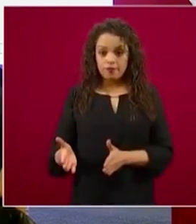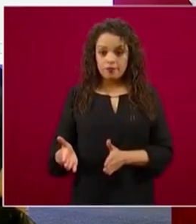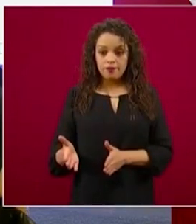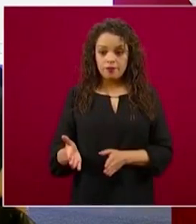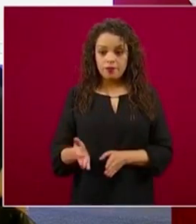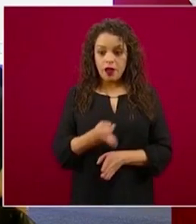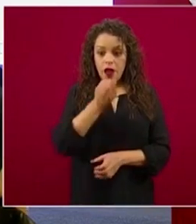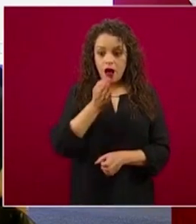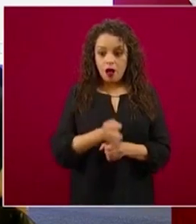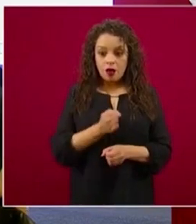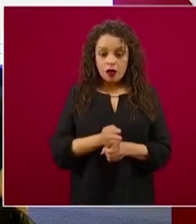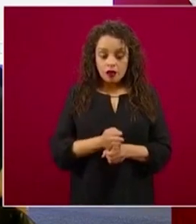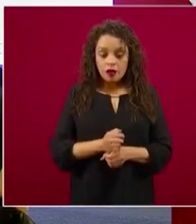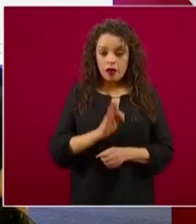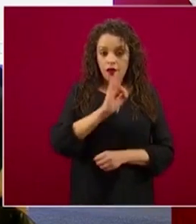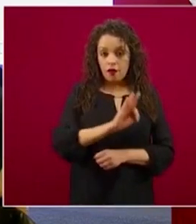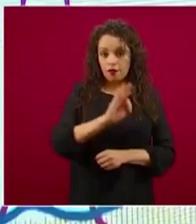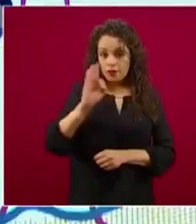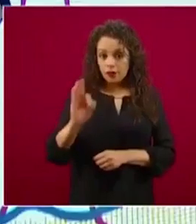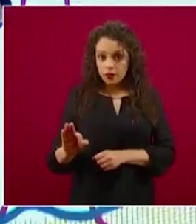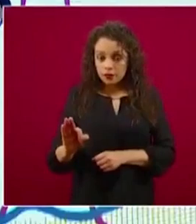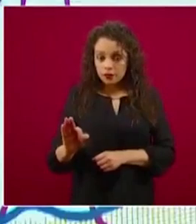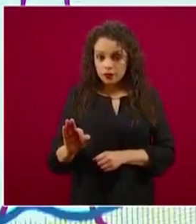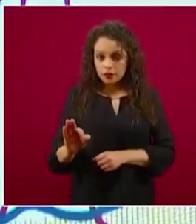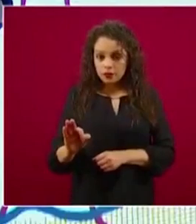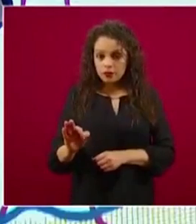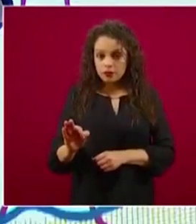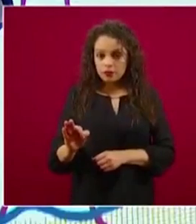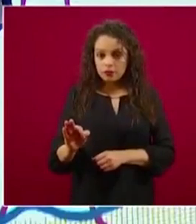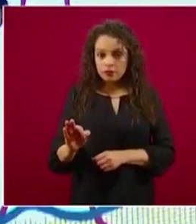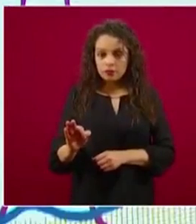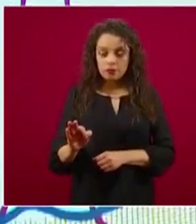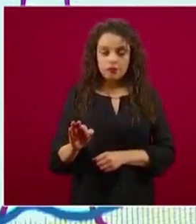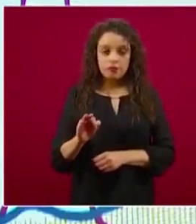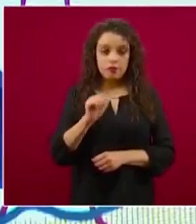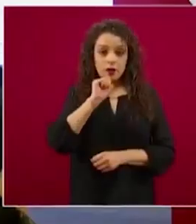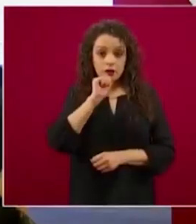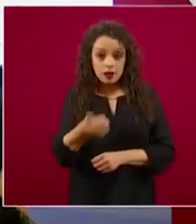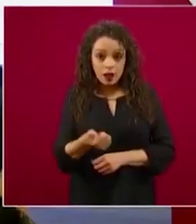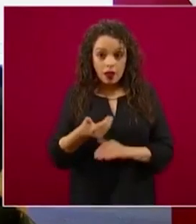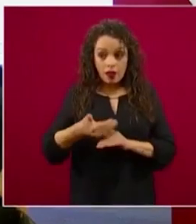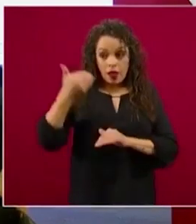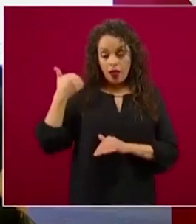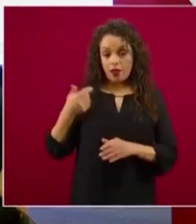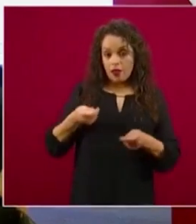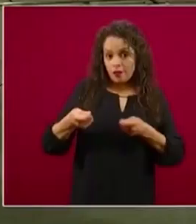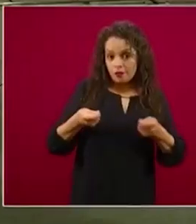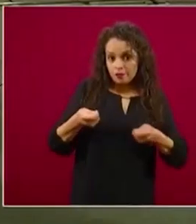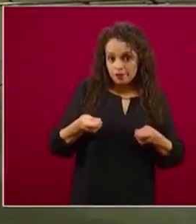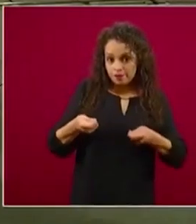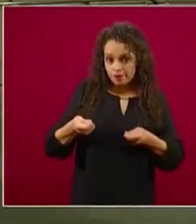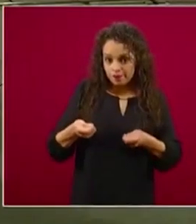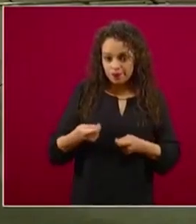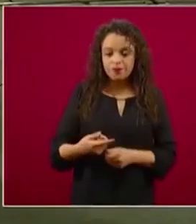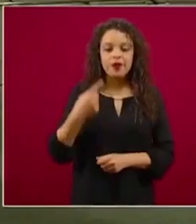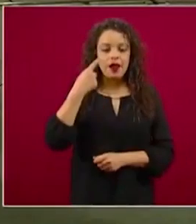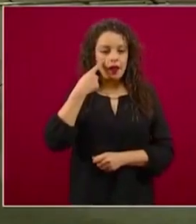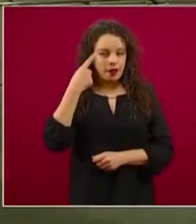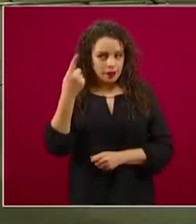con respecto a lo que hubiera ocurrido si no se hubieran hecho las intervenciones. Termino mostrándoselos.